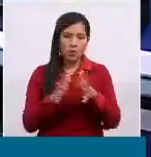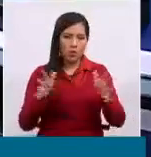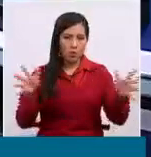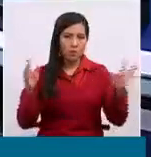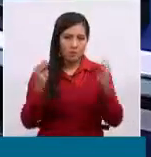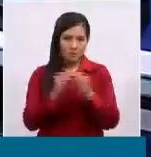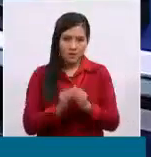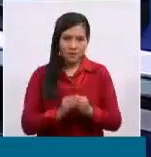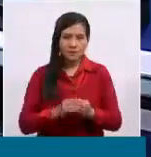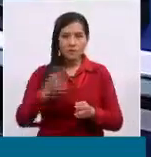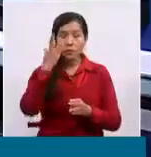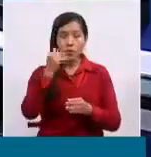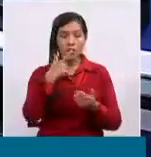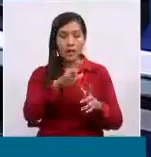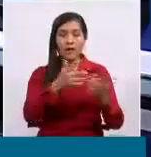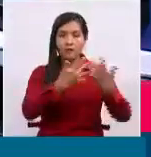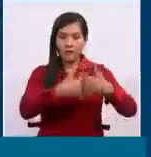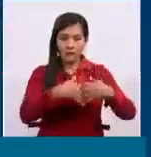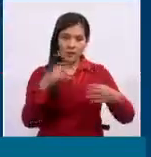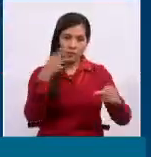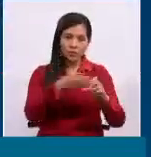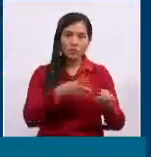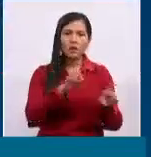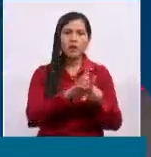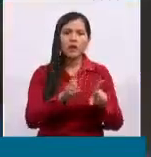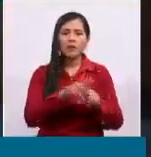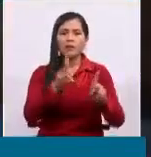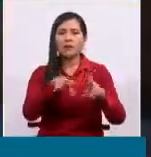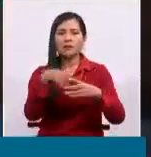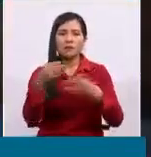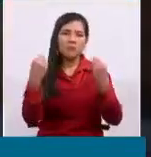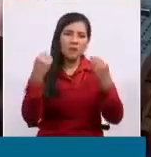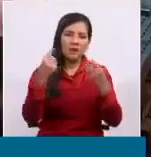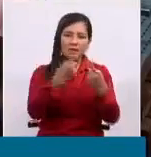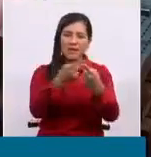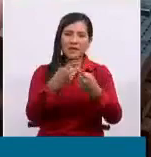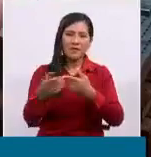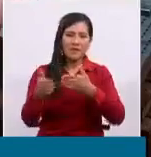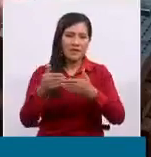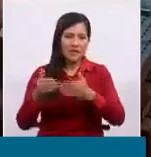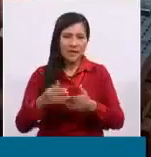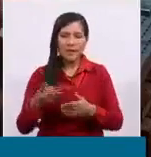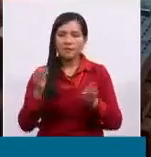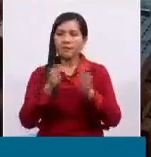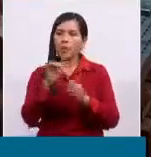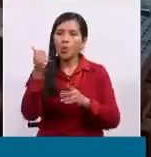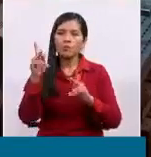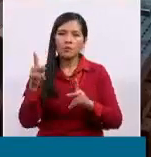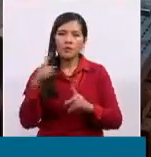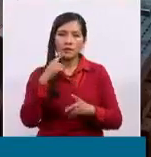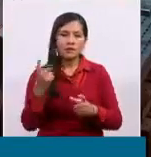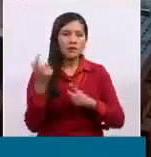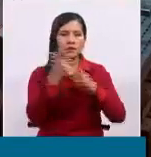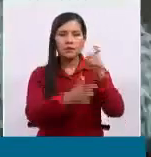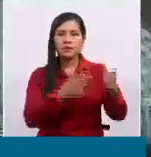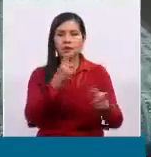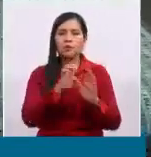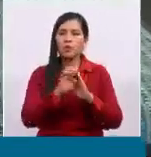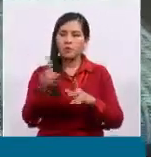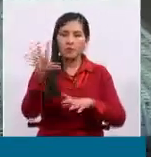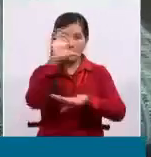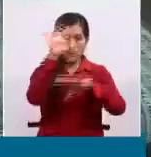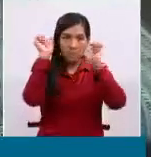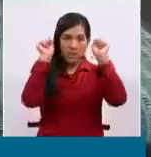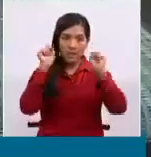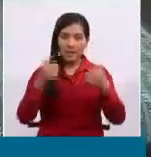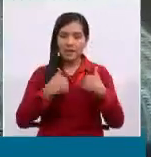porque, por un lado, se va a beneficiar a todos los proveedores de los diferentes insumos que vamos a tener, por ejemplo, las cooperativas mineras